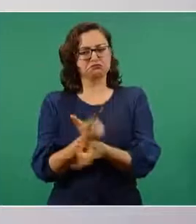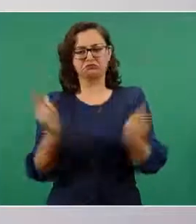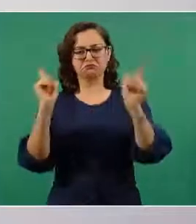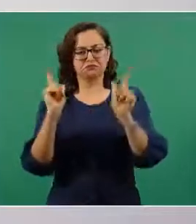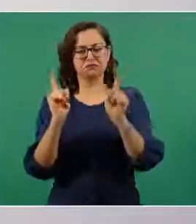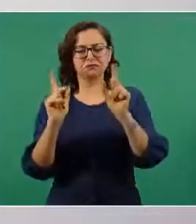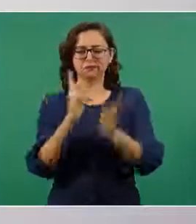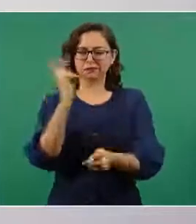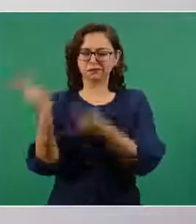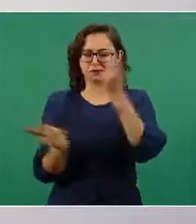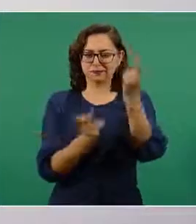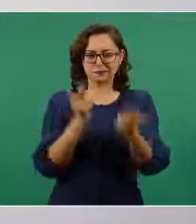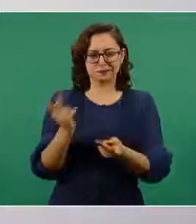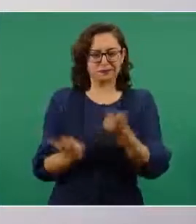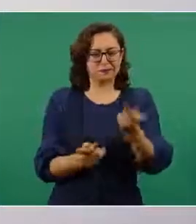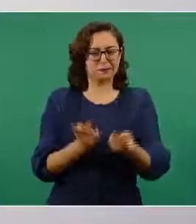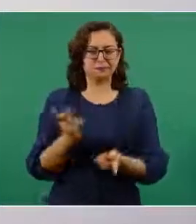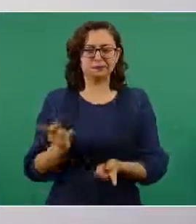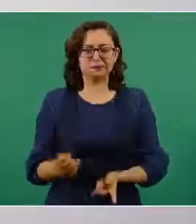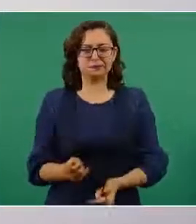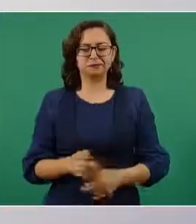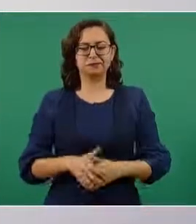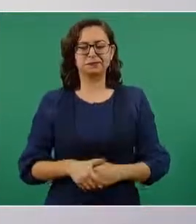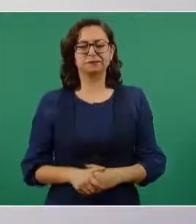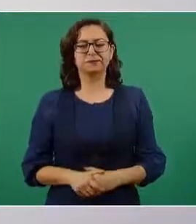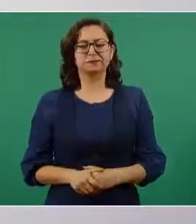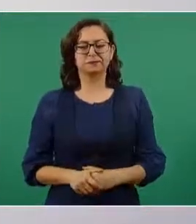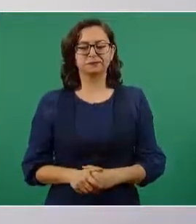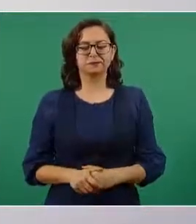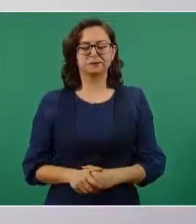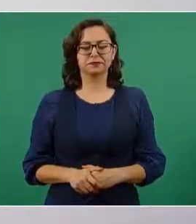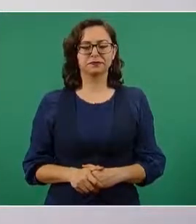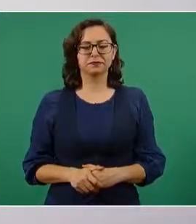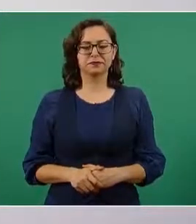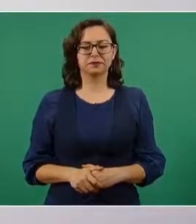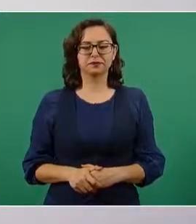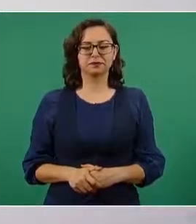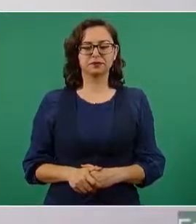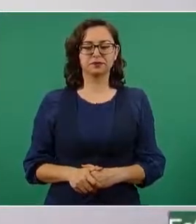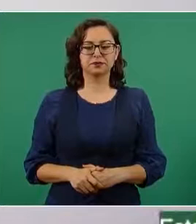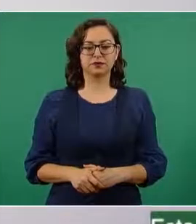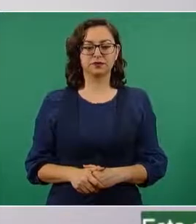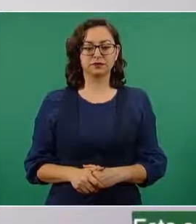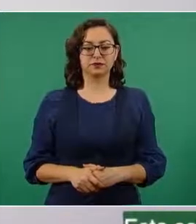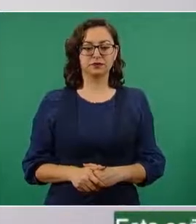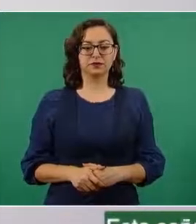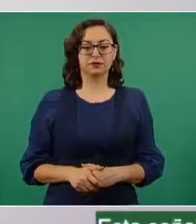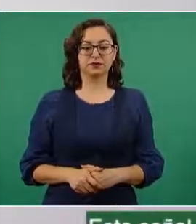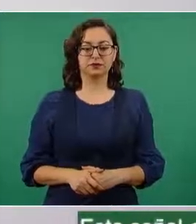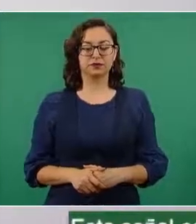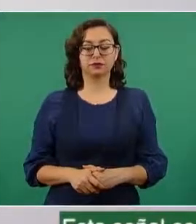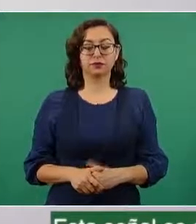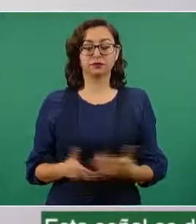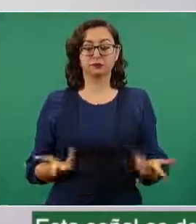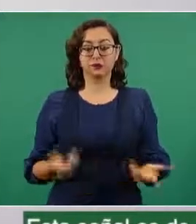tenemos ningún tema para exponer. No sé si quedaron